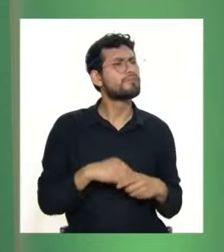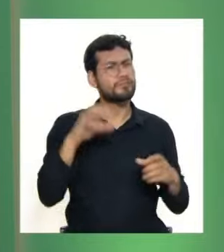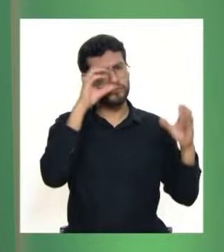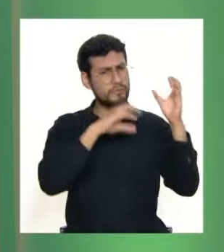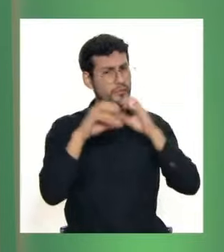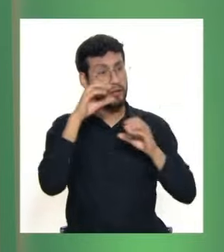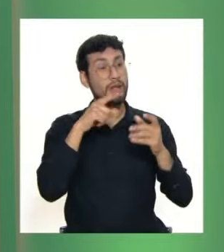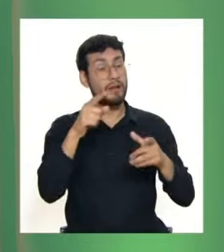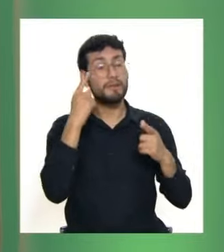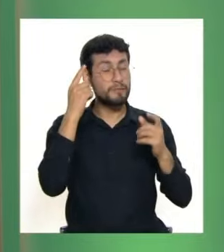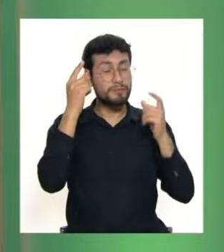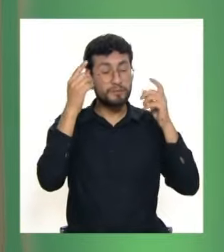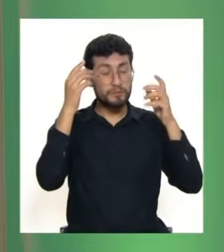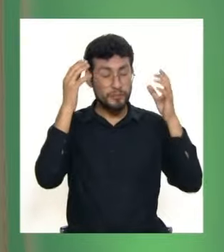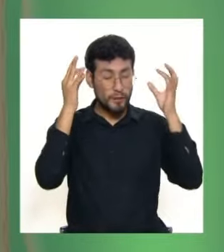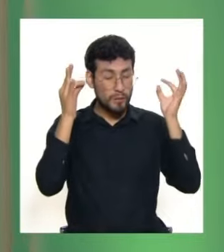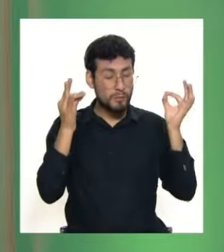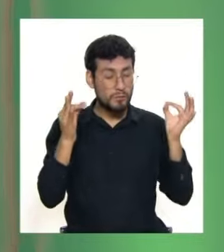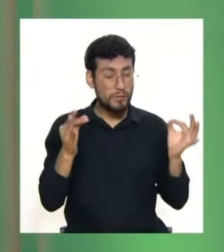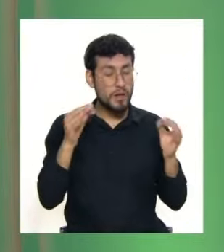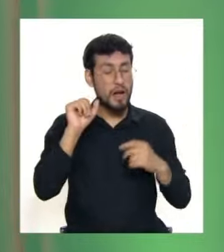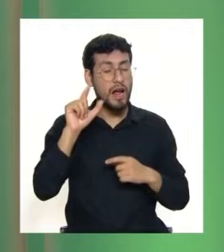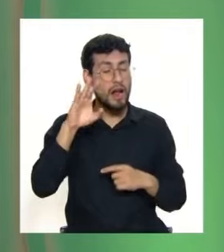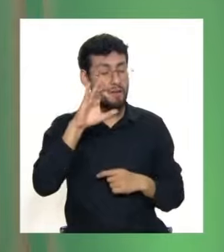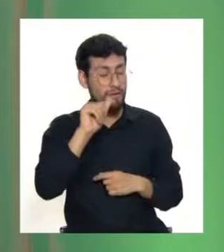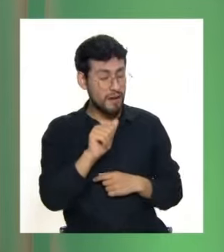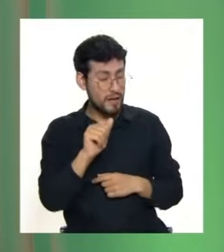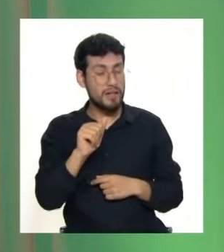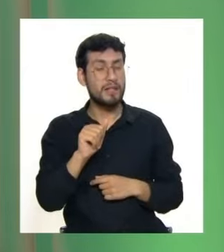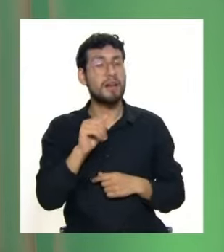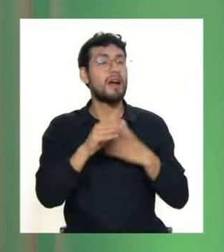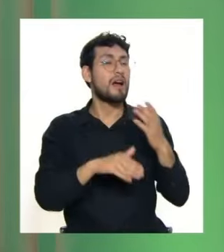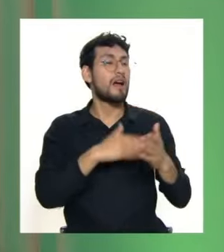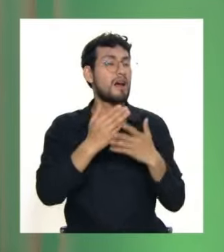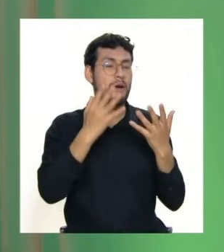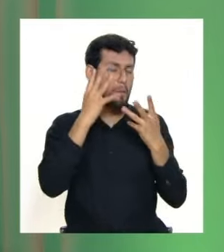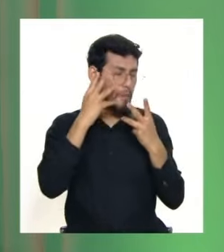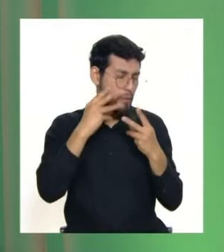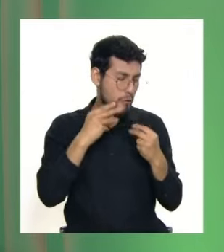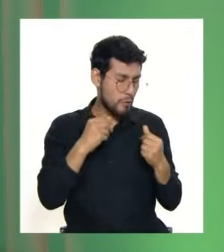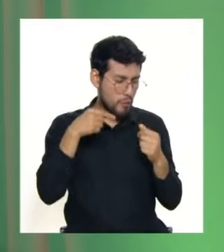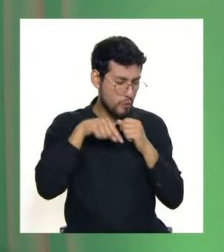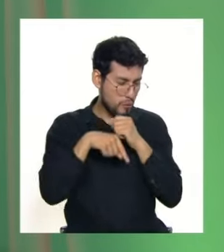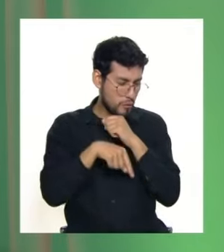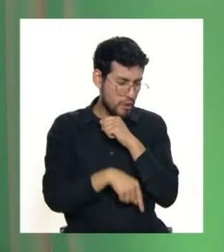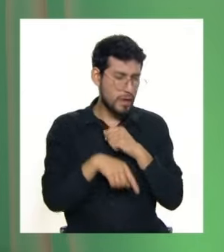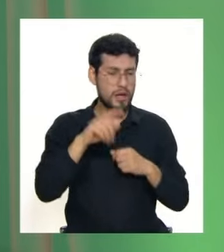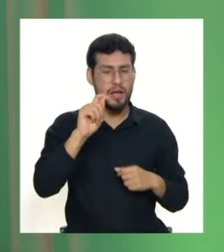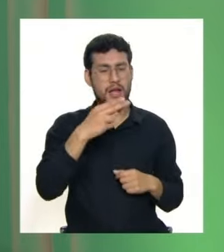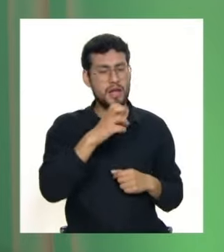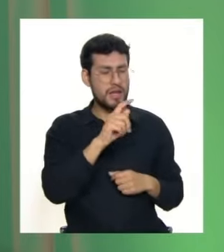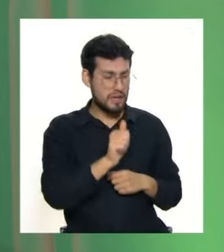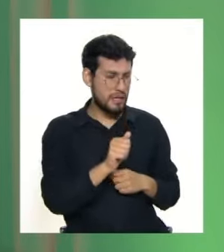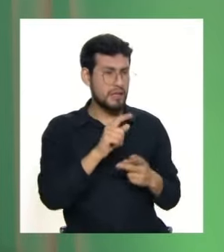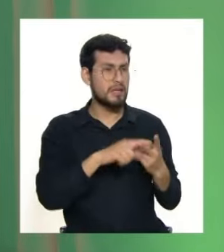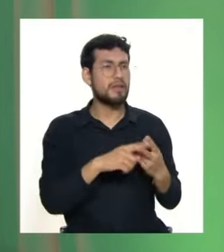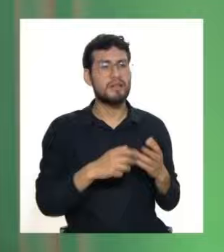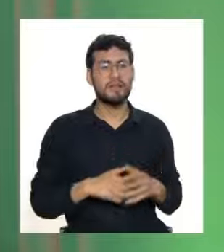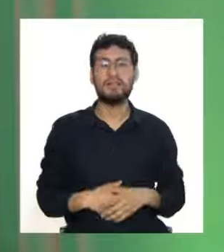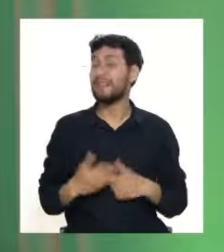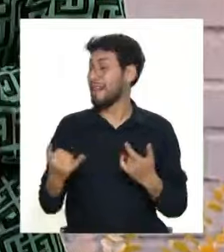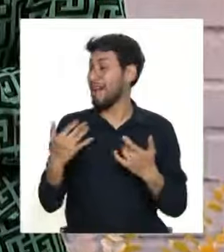Buscamos ese estado meditativo, ¿no? Uh-huh. Entramos en alfa y vamos entrando una meditación más profunda en teta. Y